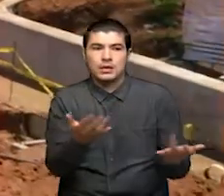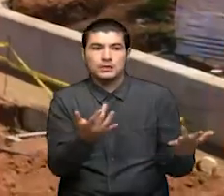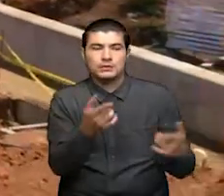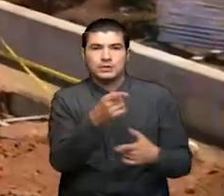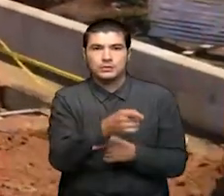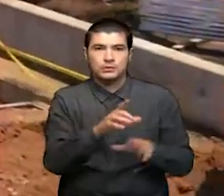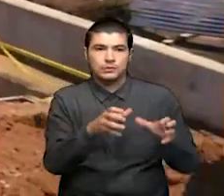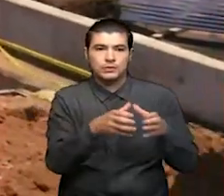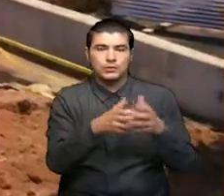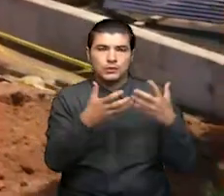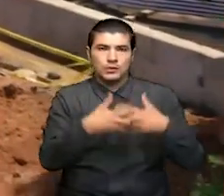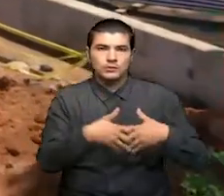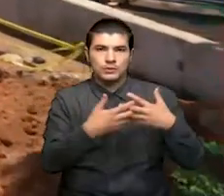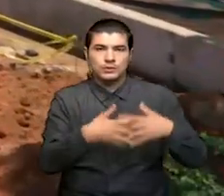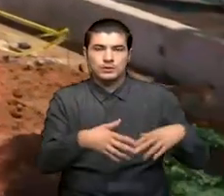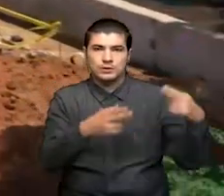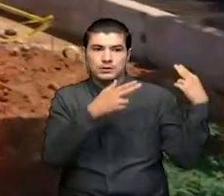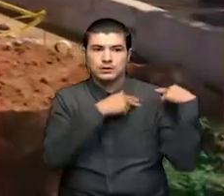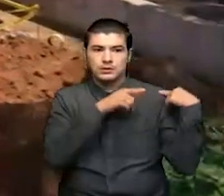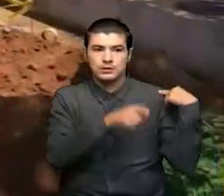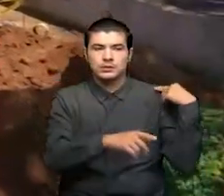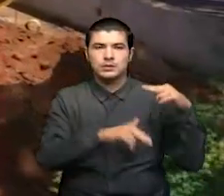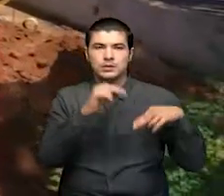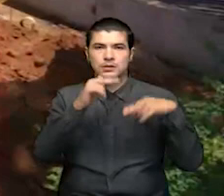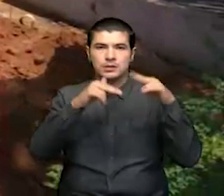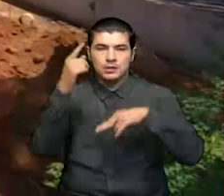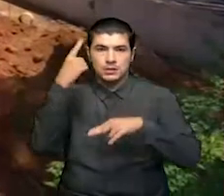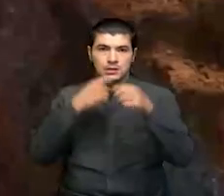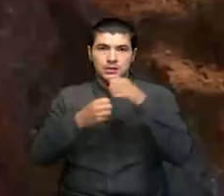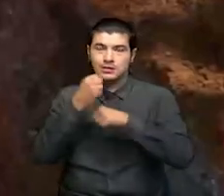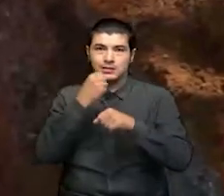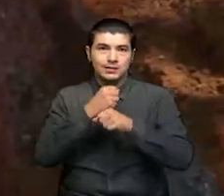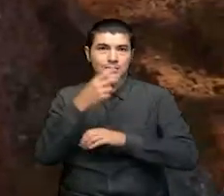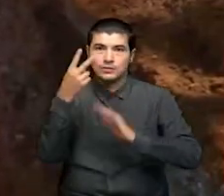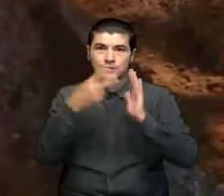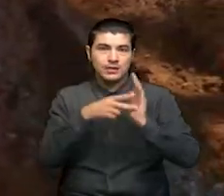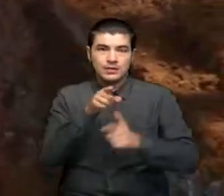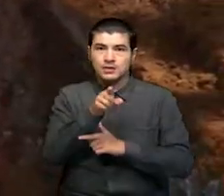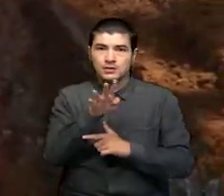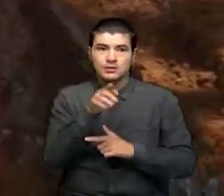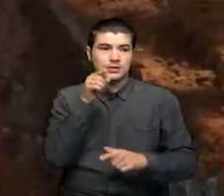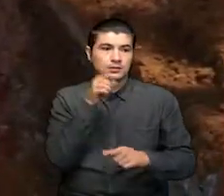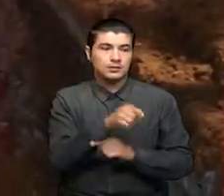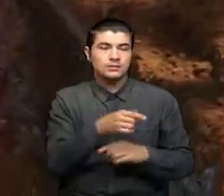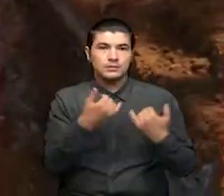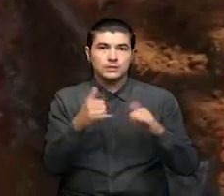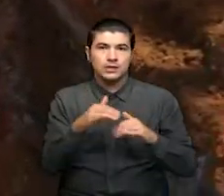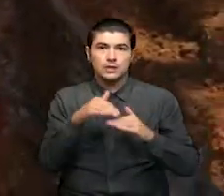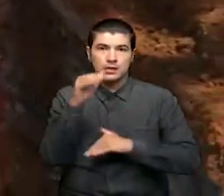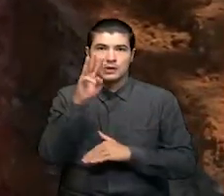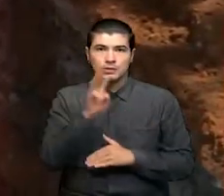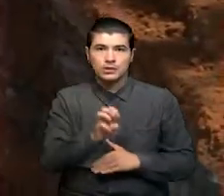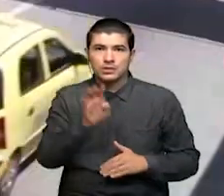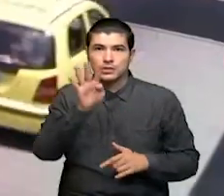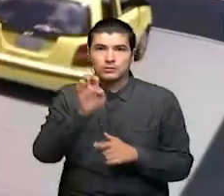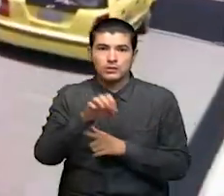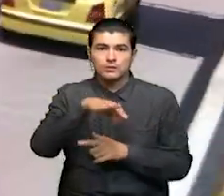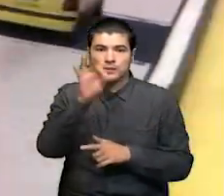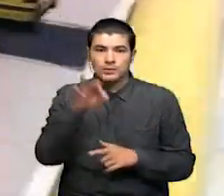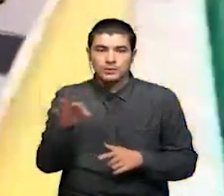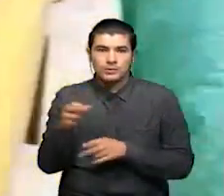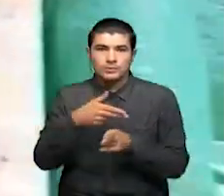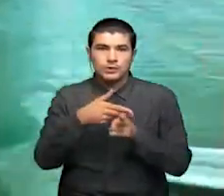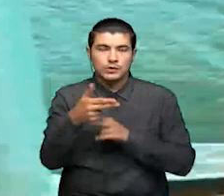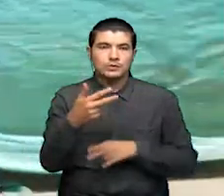bucaramanga quien es el encargado de esta obra desde el 2014 que tiene ya un 89 por ciento de avance entregue en